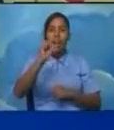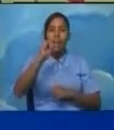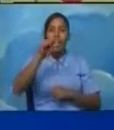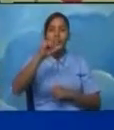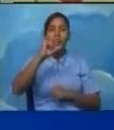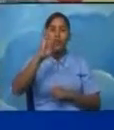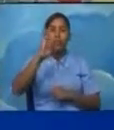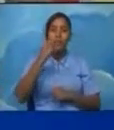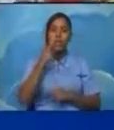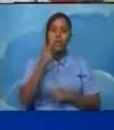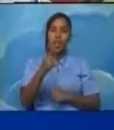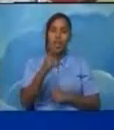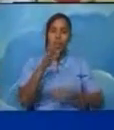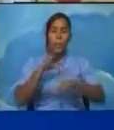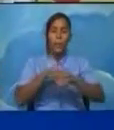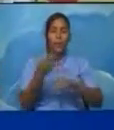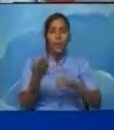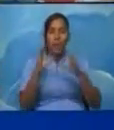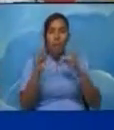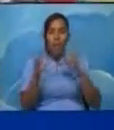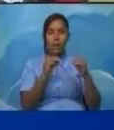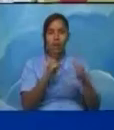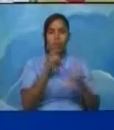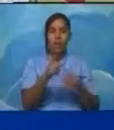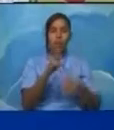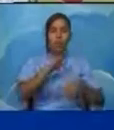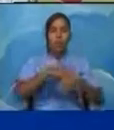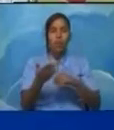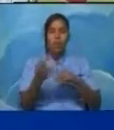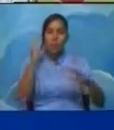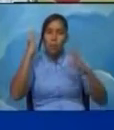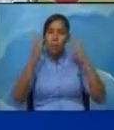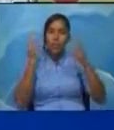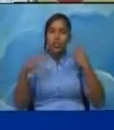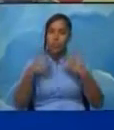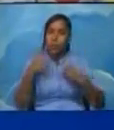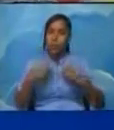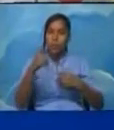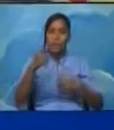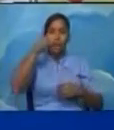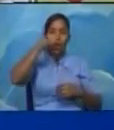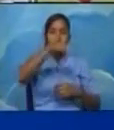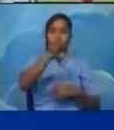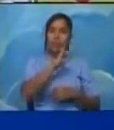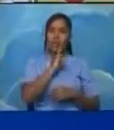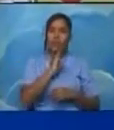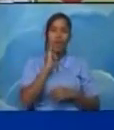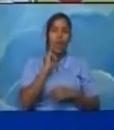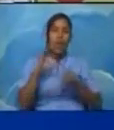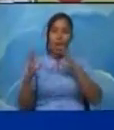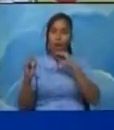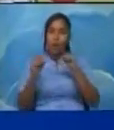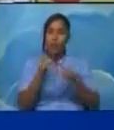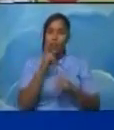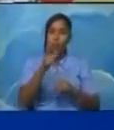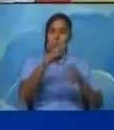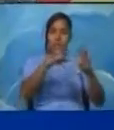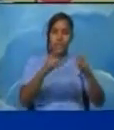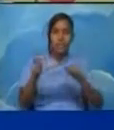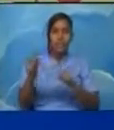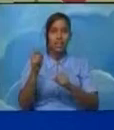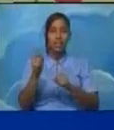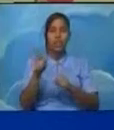dijeron: ¿por qué? ¿Por qué perturban ustedes al pueblo hablando mal de esa tierra tan